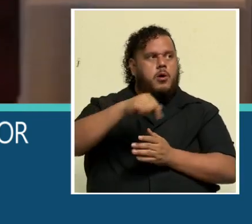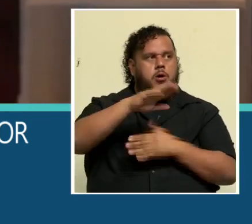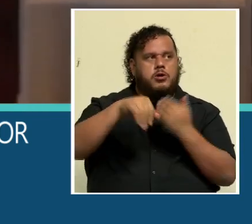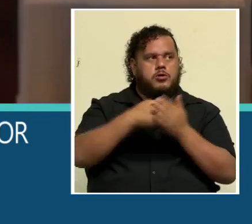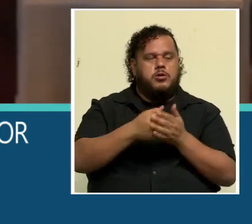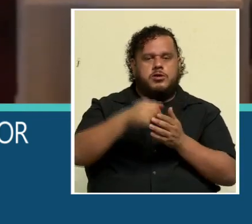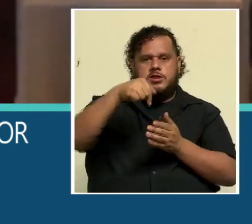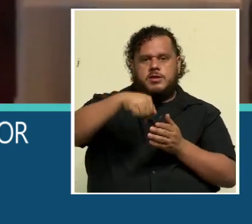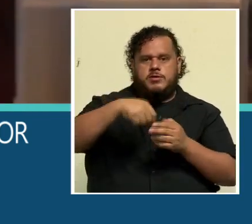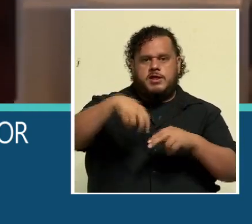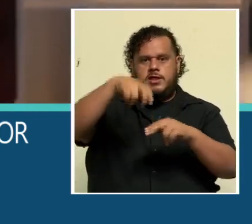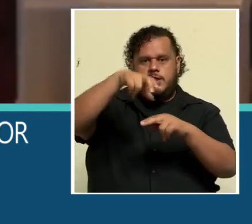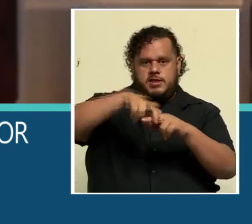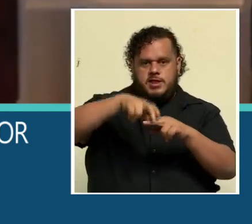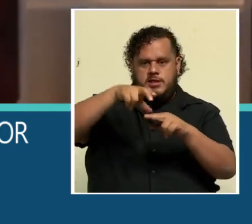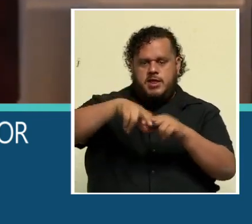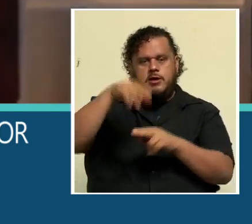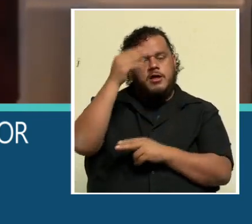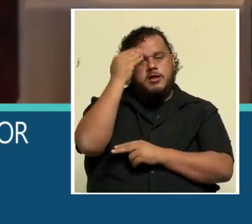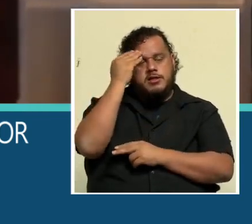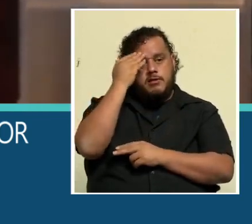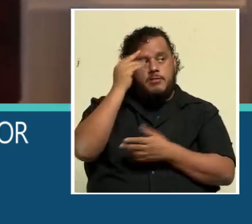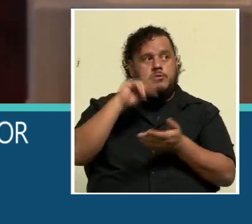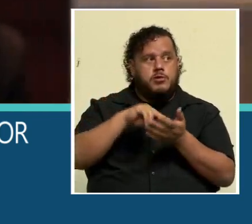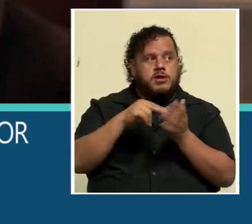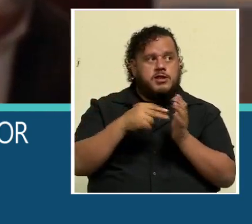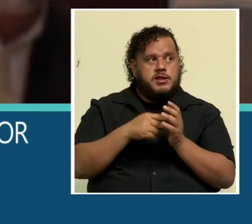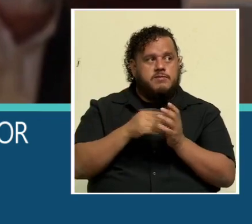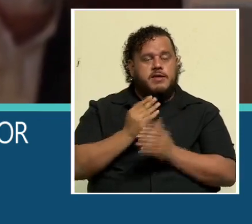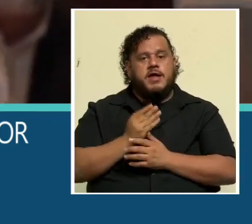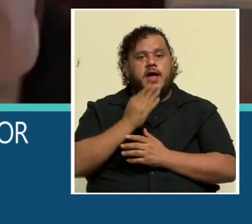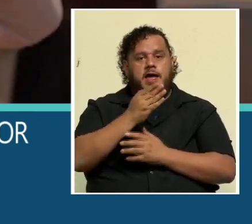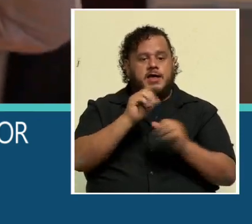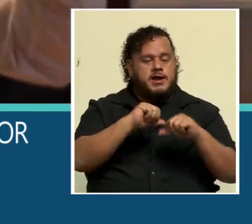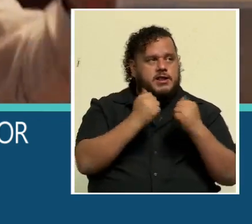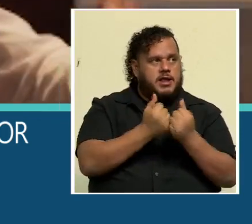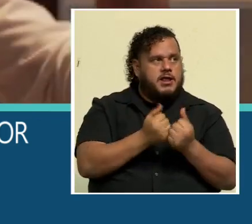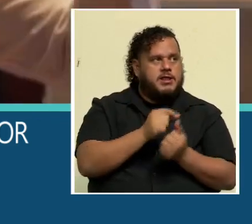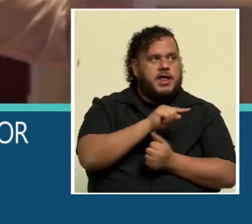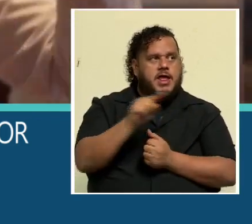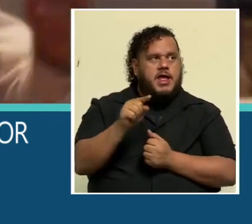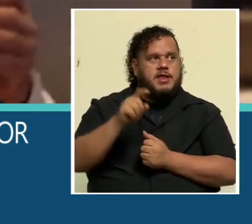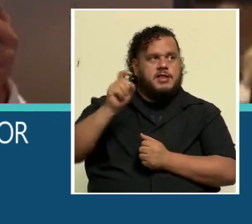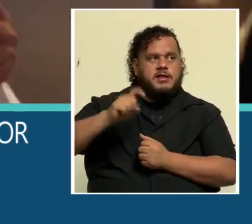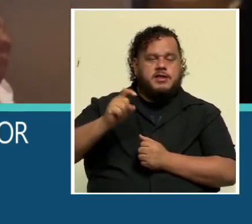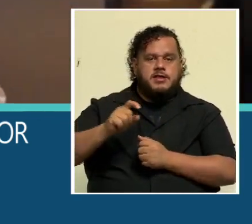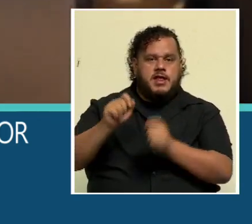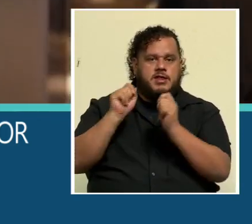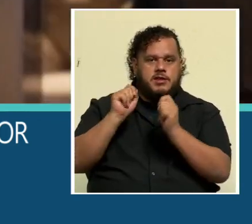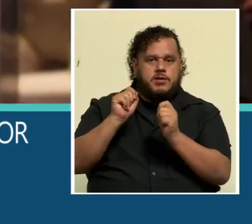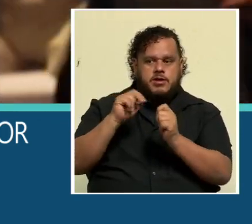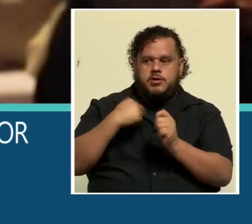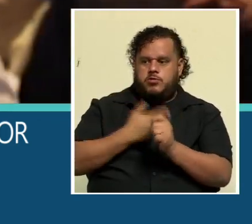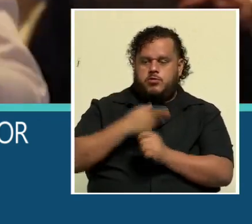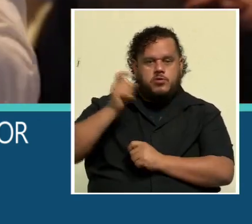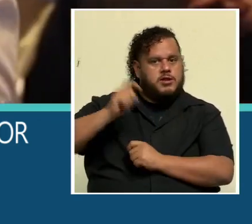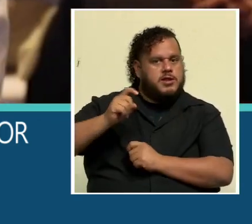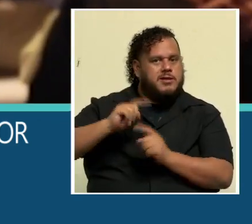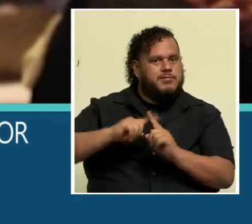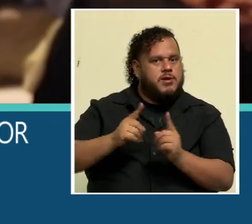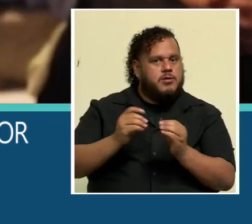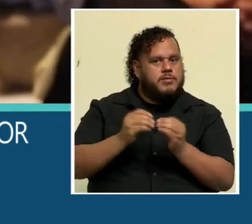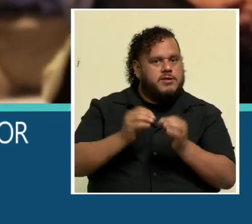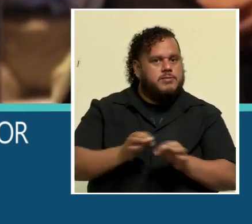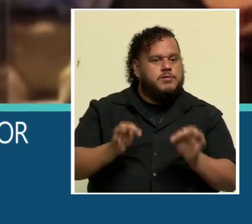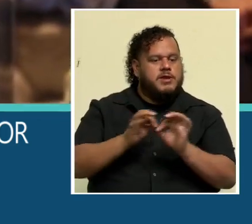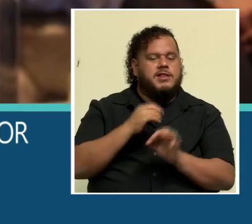sentados sabemos lo que es estar en las aulas, esas necesidades educativas que necesitamos, pero